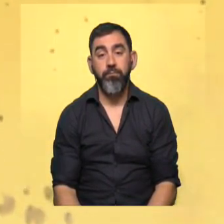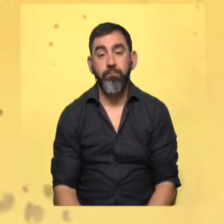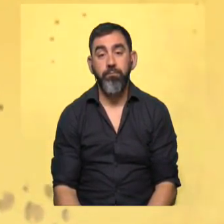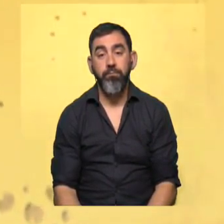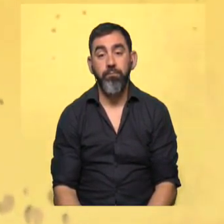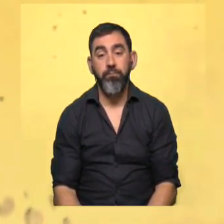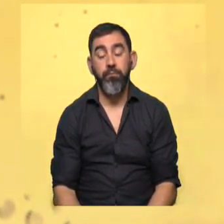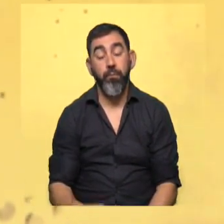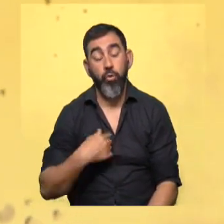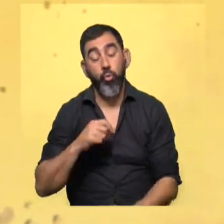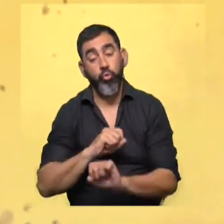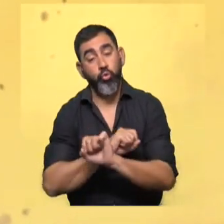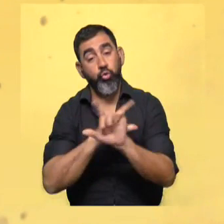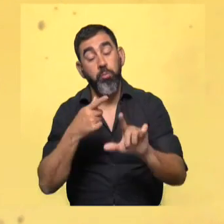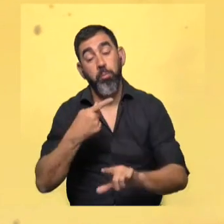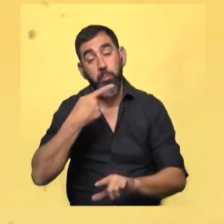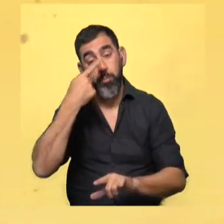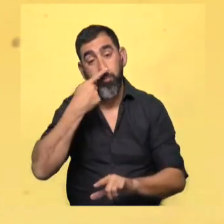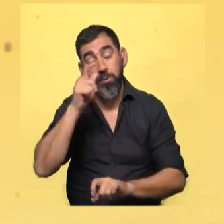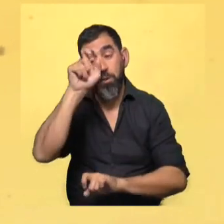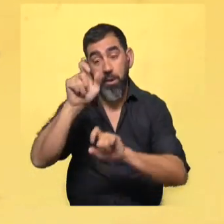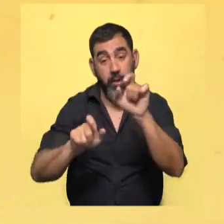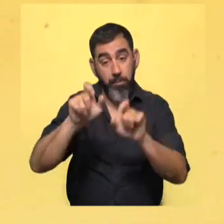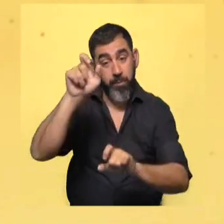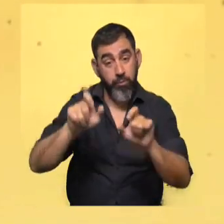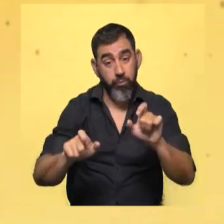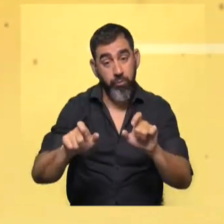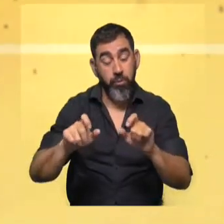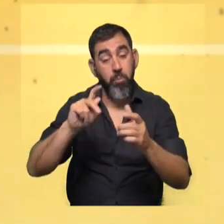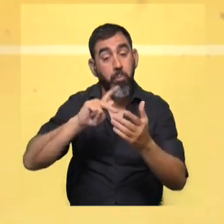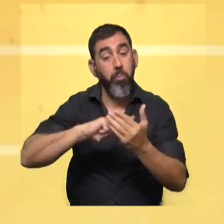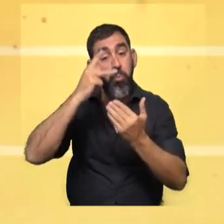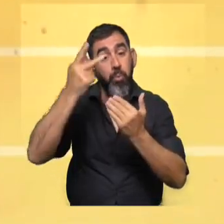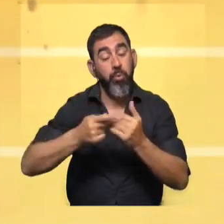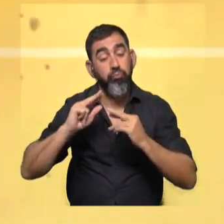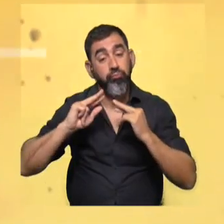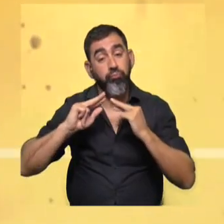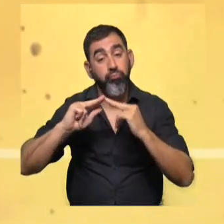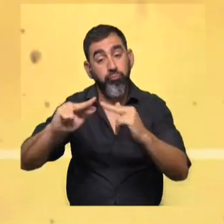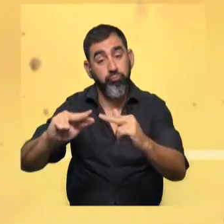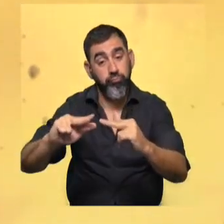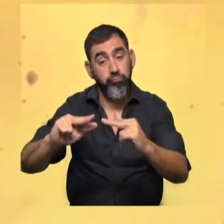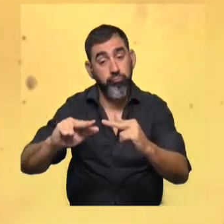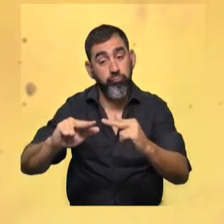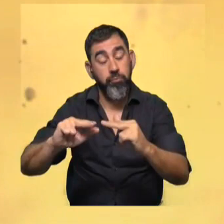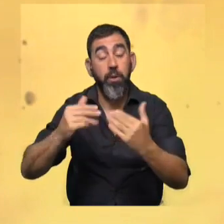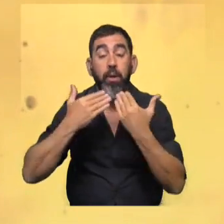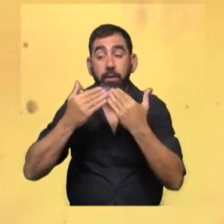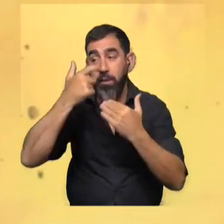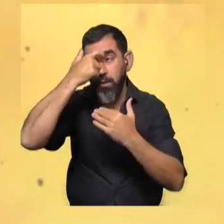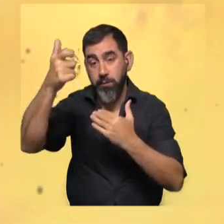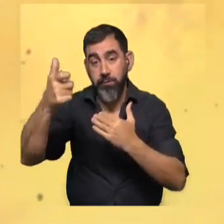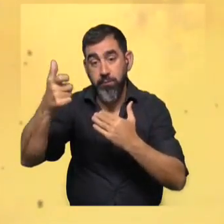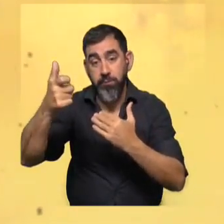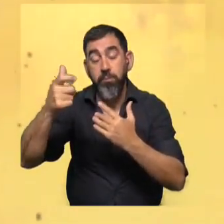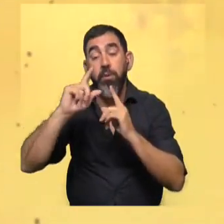Nos sorprendió ver tanto interés de parte de la gente en un proyecto sostenible y que es a partir de la ciencia. Recibimos